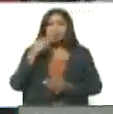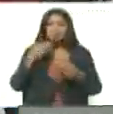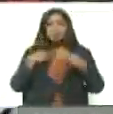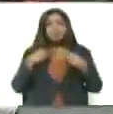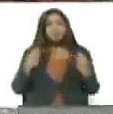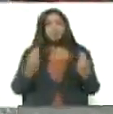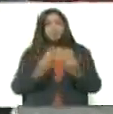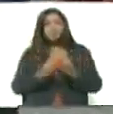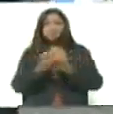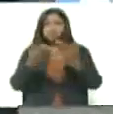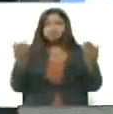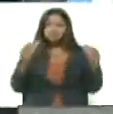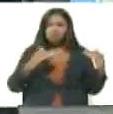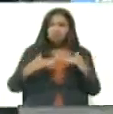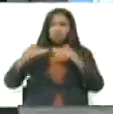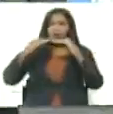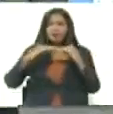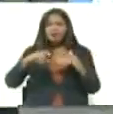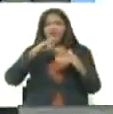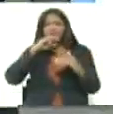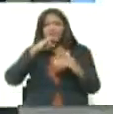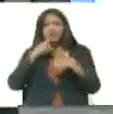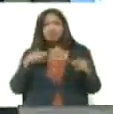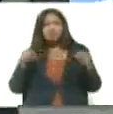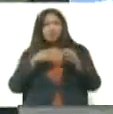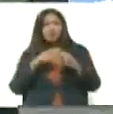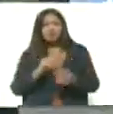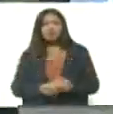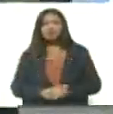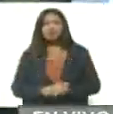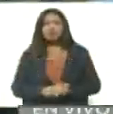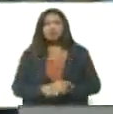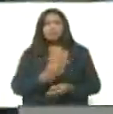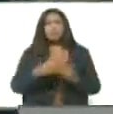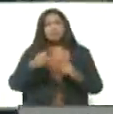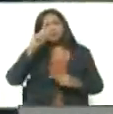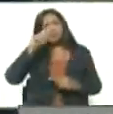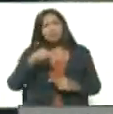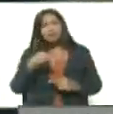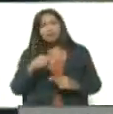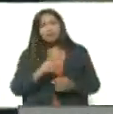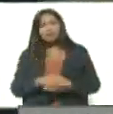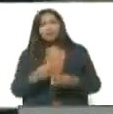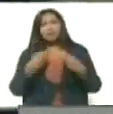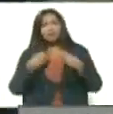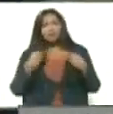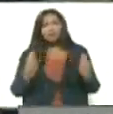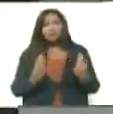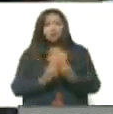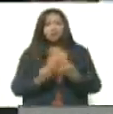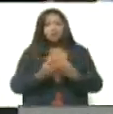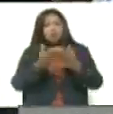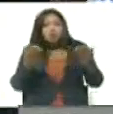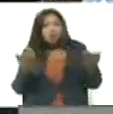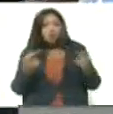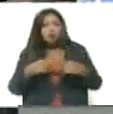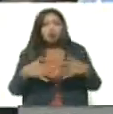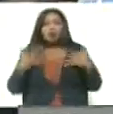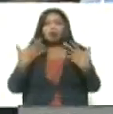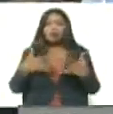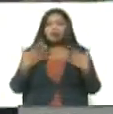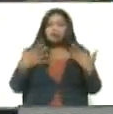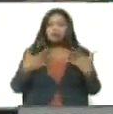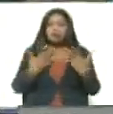a ustedes las dificultades, pero que también ha vivido junto a ustedes las